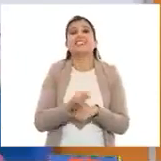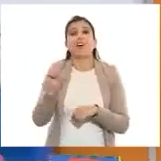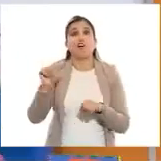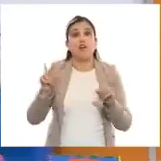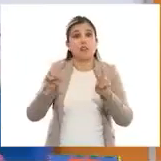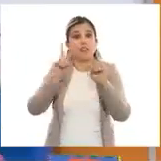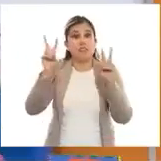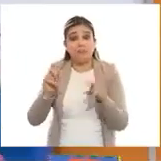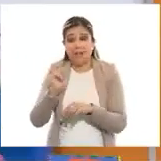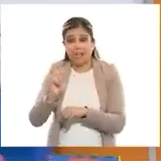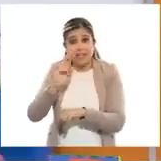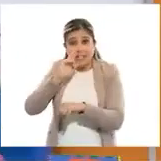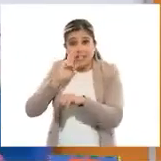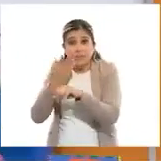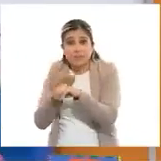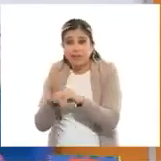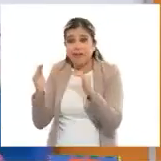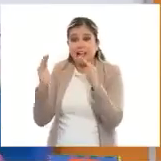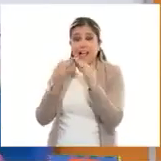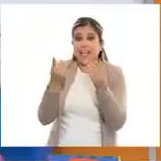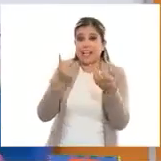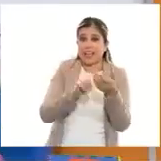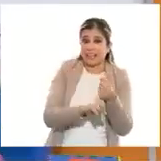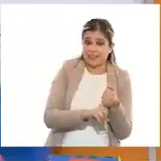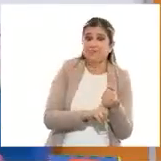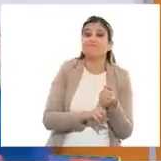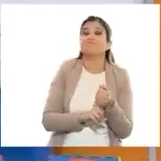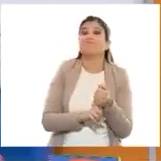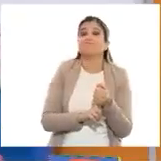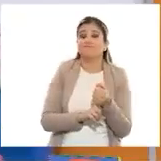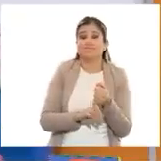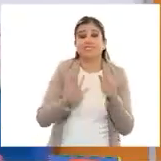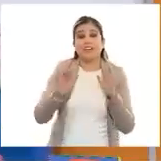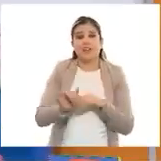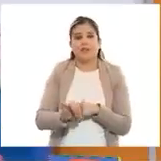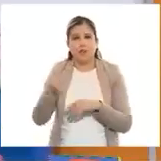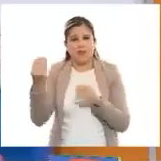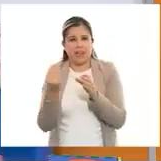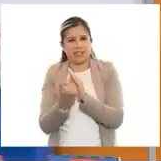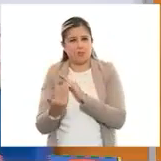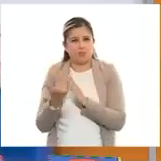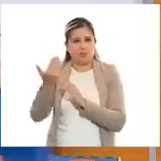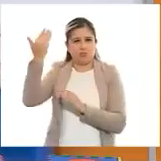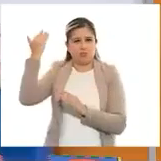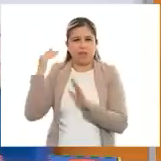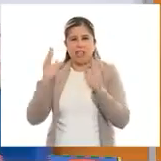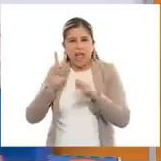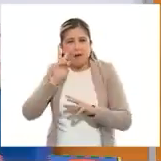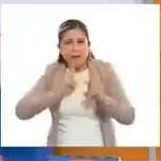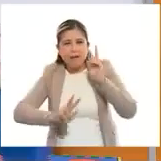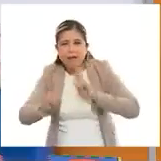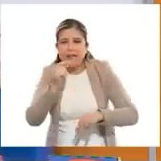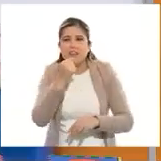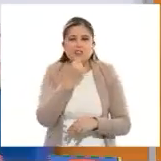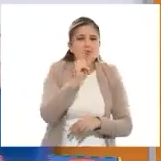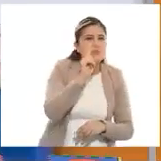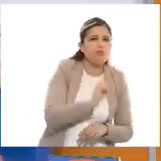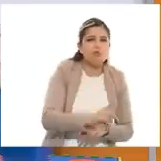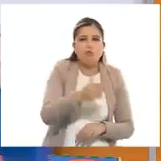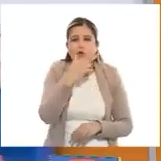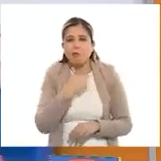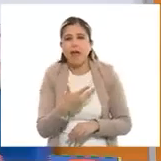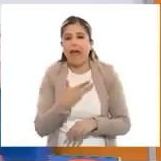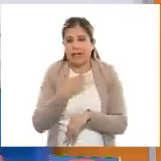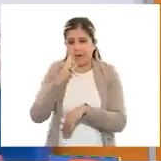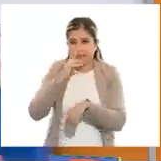es responsabilidades en casa. Uh-huh. Y bien, en otra clase también ya hemos visto que los niños y las niñas también tienen